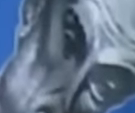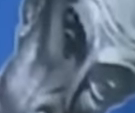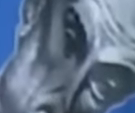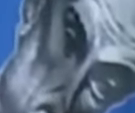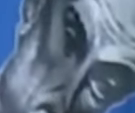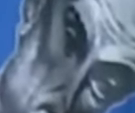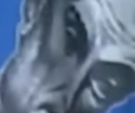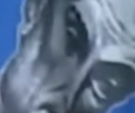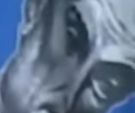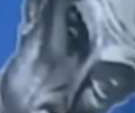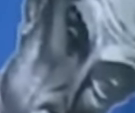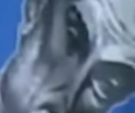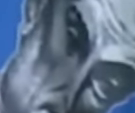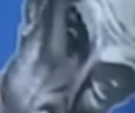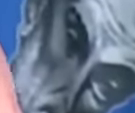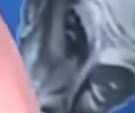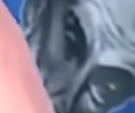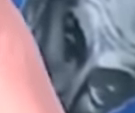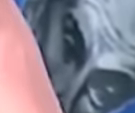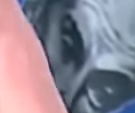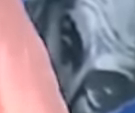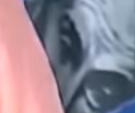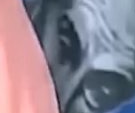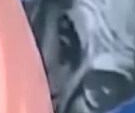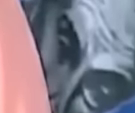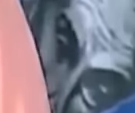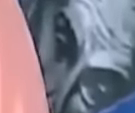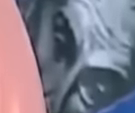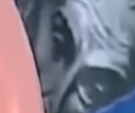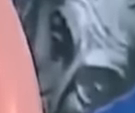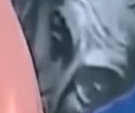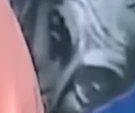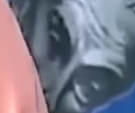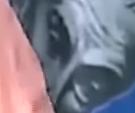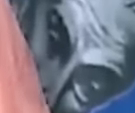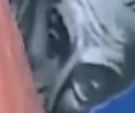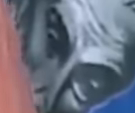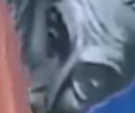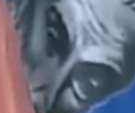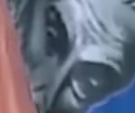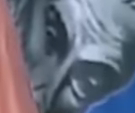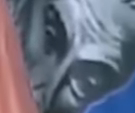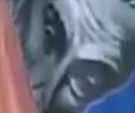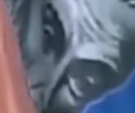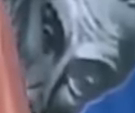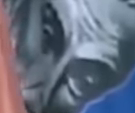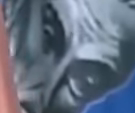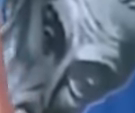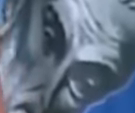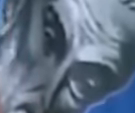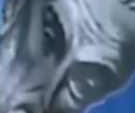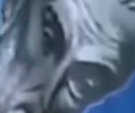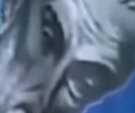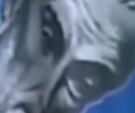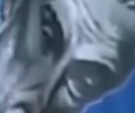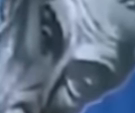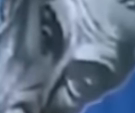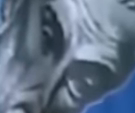de nuestro padre libertador, la máxima felicidad social para nuestro pueblo. Y por